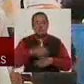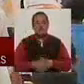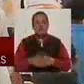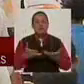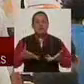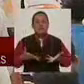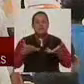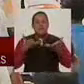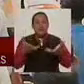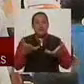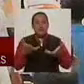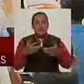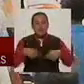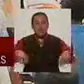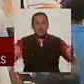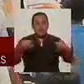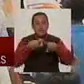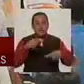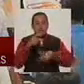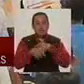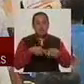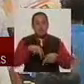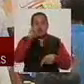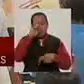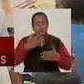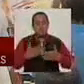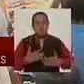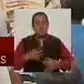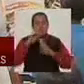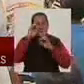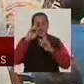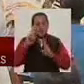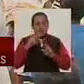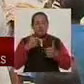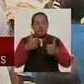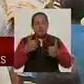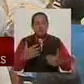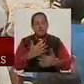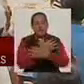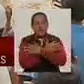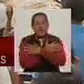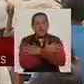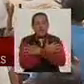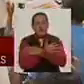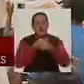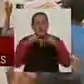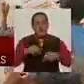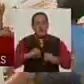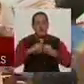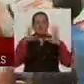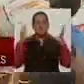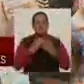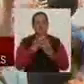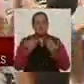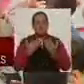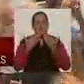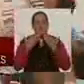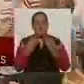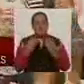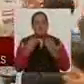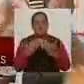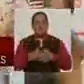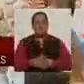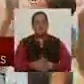ustedes, compatriotas, mis respetos y un fuerte abrazo en este día. Muchas gracias por acompañarnos. Hay un buen